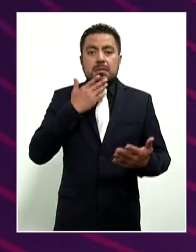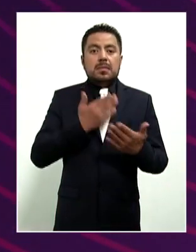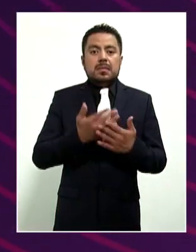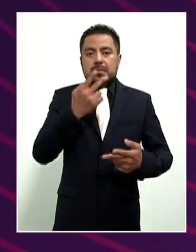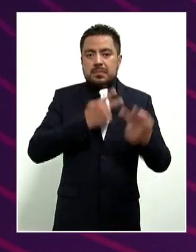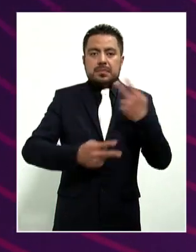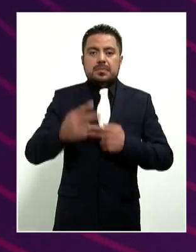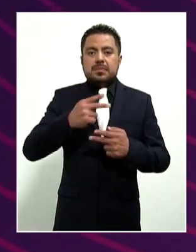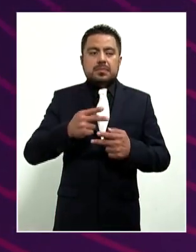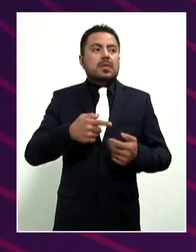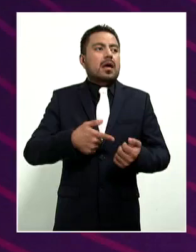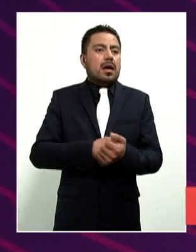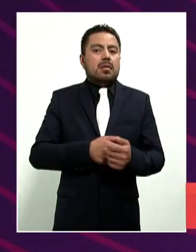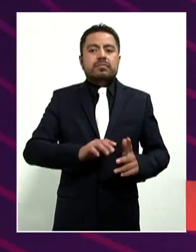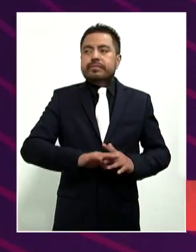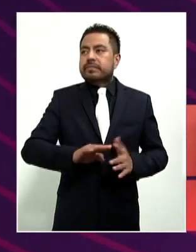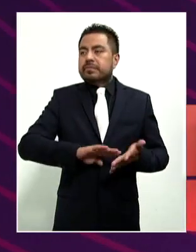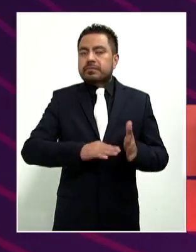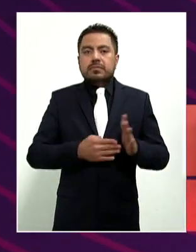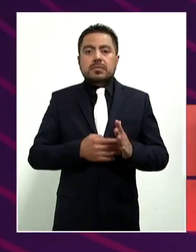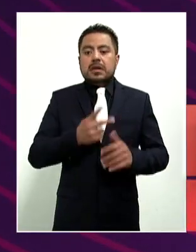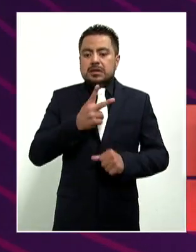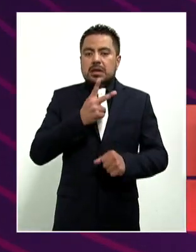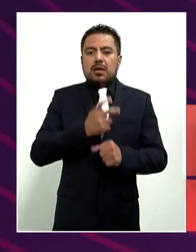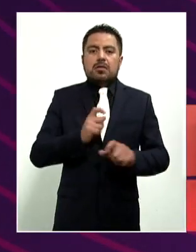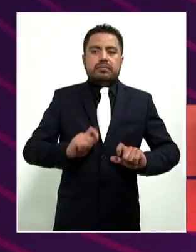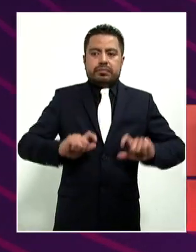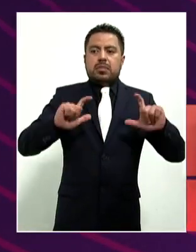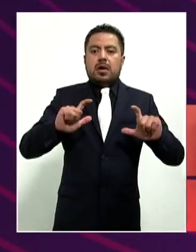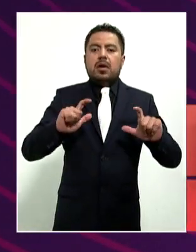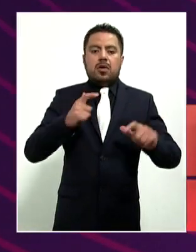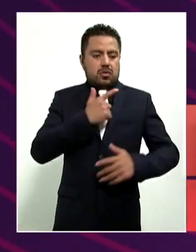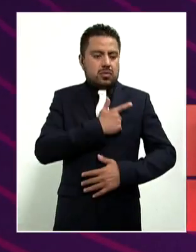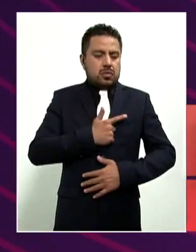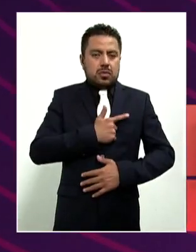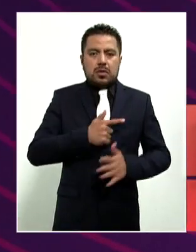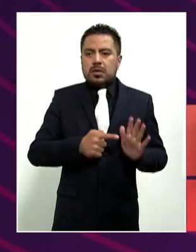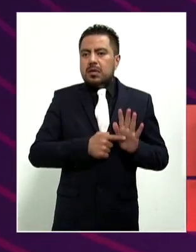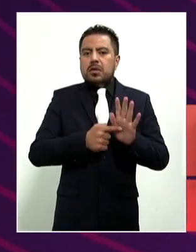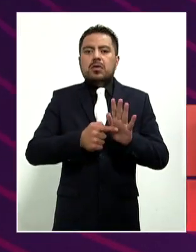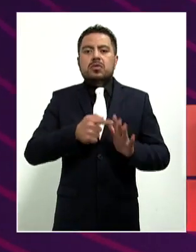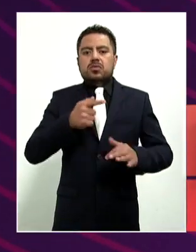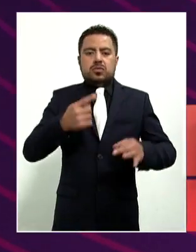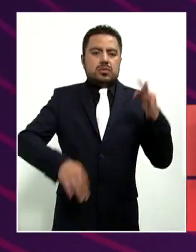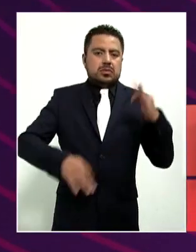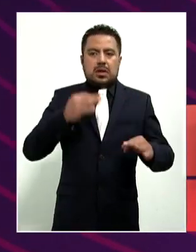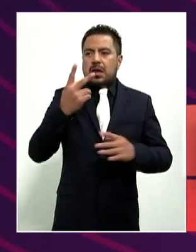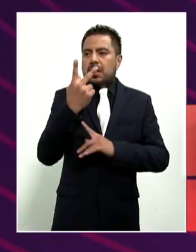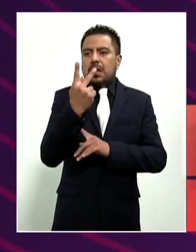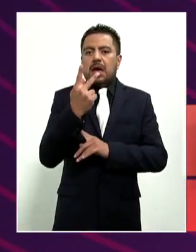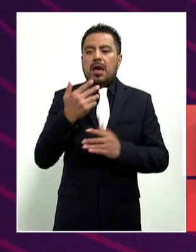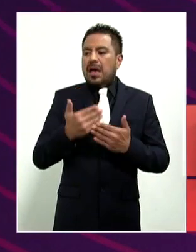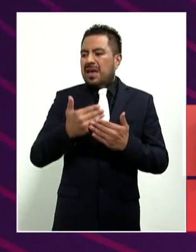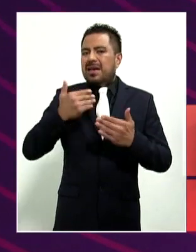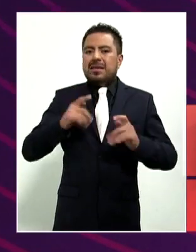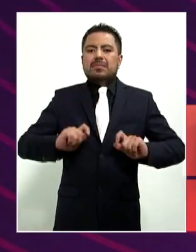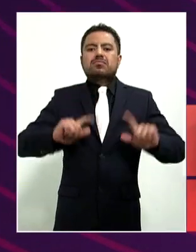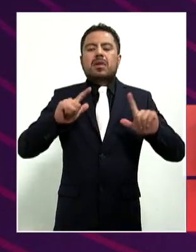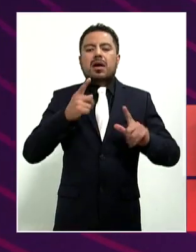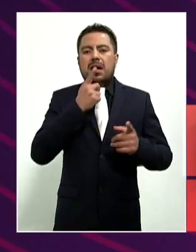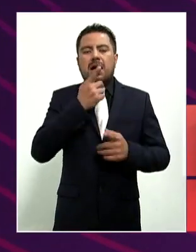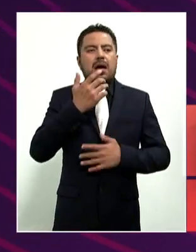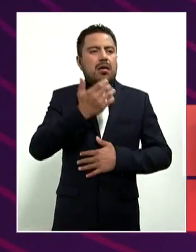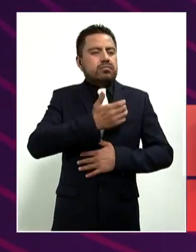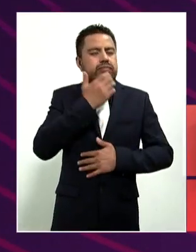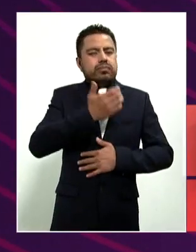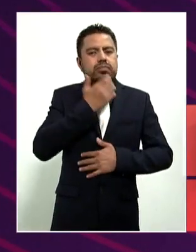Bienvenidos a Con los Refugiados, este segundo programa que tenemos aquí el gusto de presentar en Justicia TV. El programa anterior hablamos de la